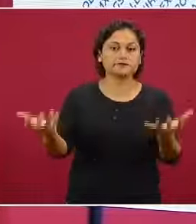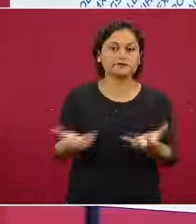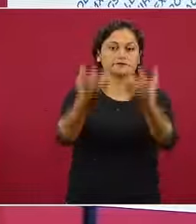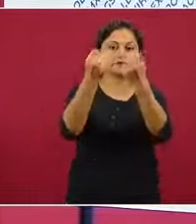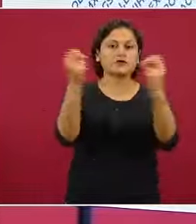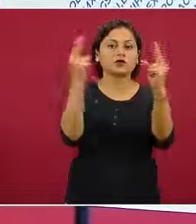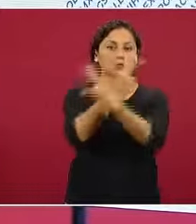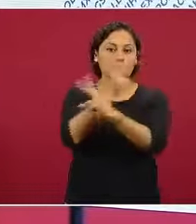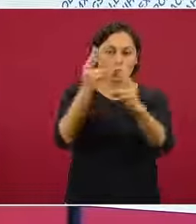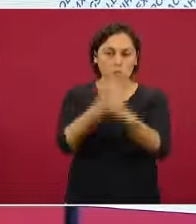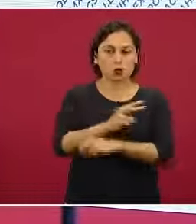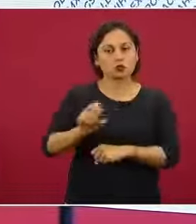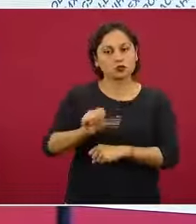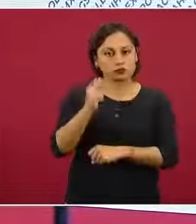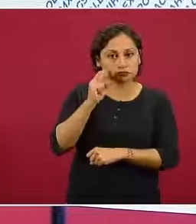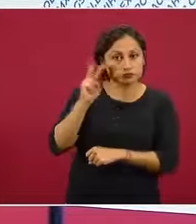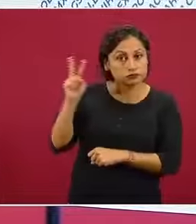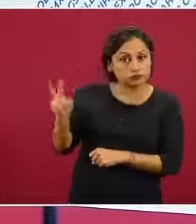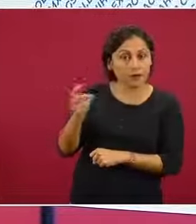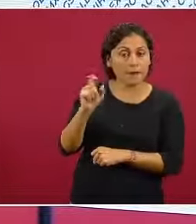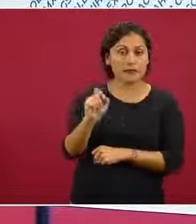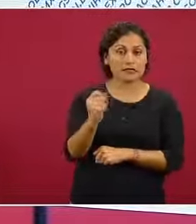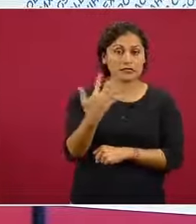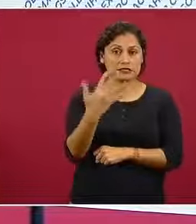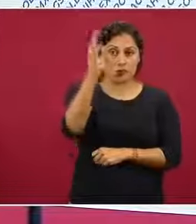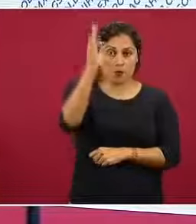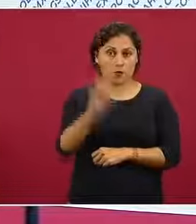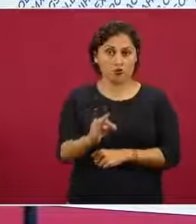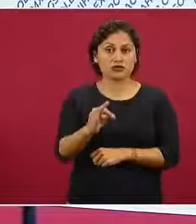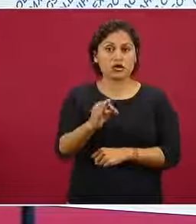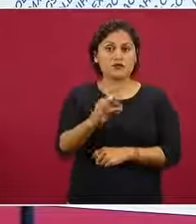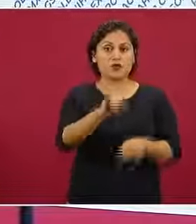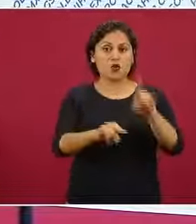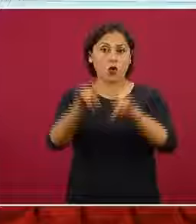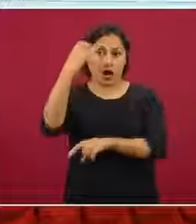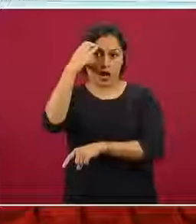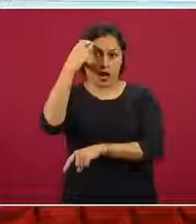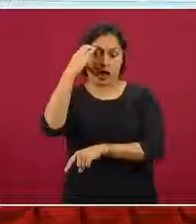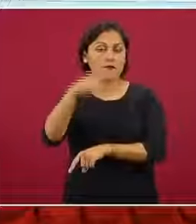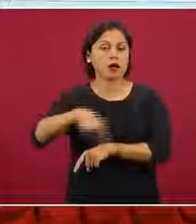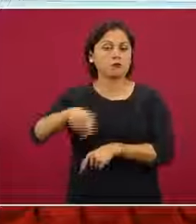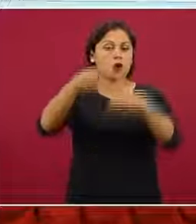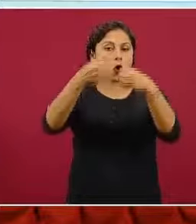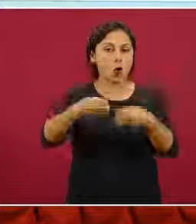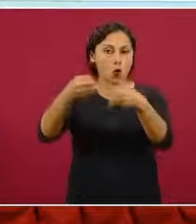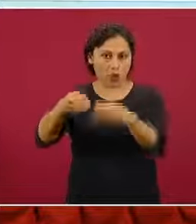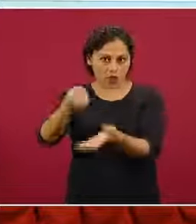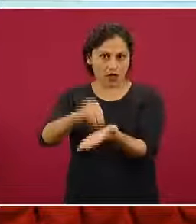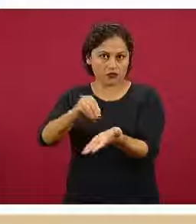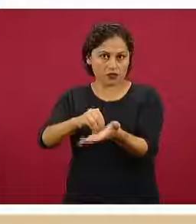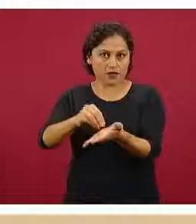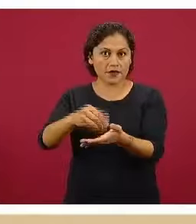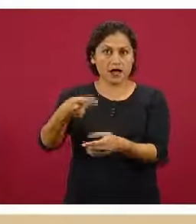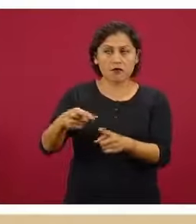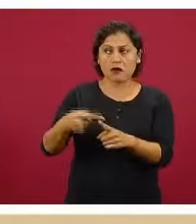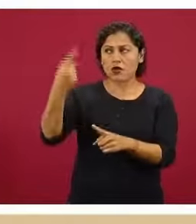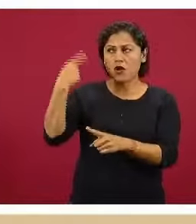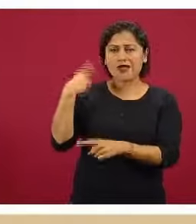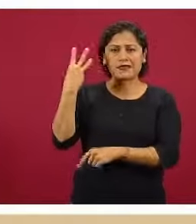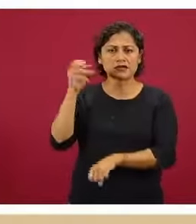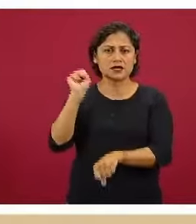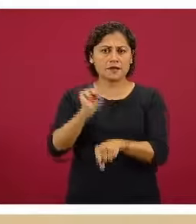y tenemos que la cuarta parte, 25% de esas camas están ocupadas, y ya desde hace 3 semanas ninguna entidad